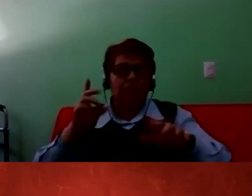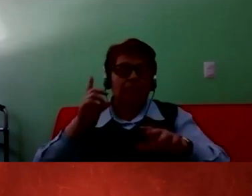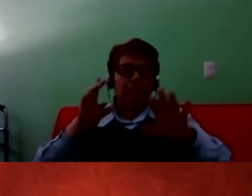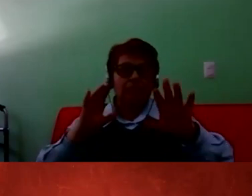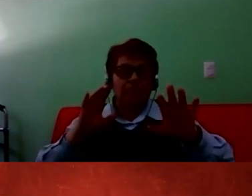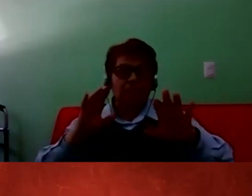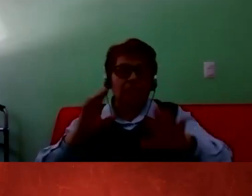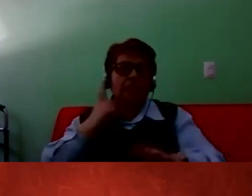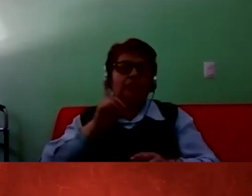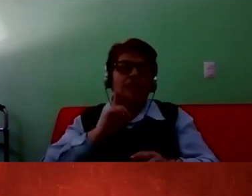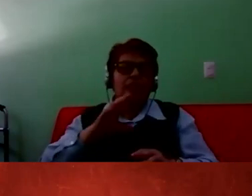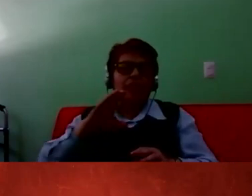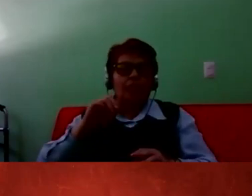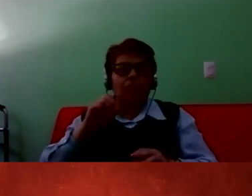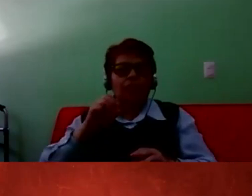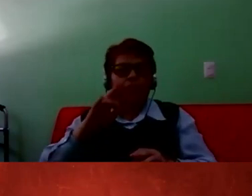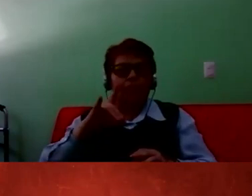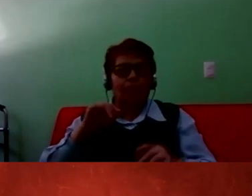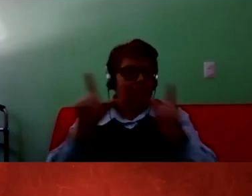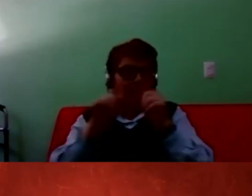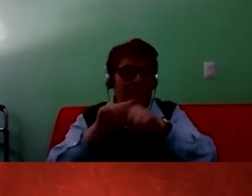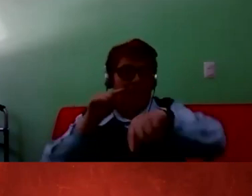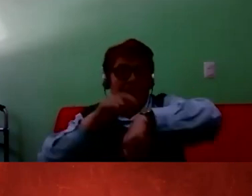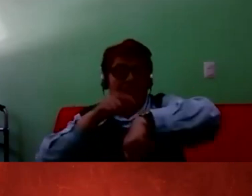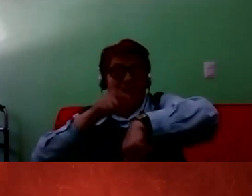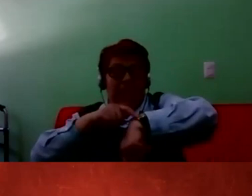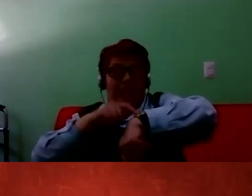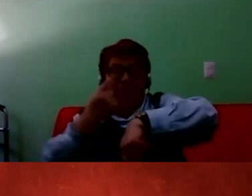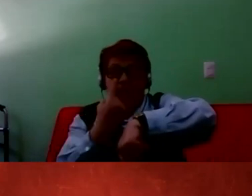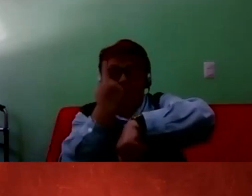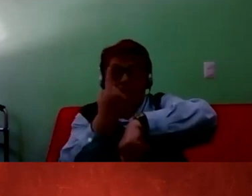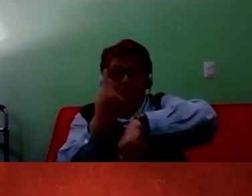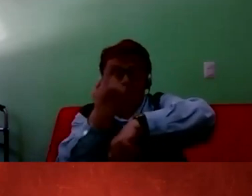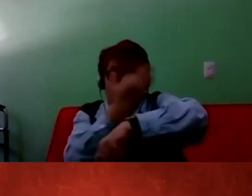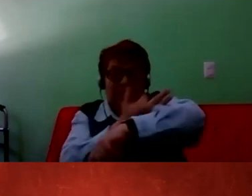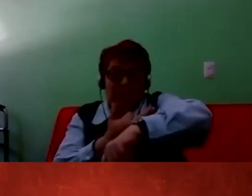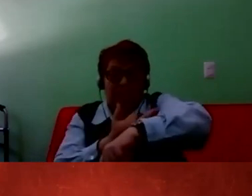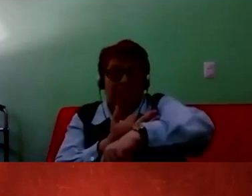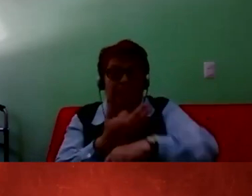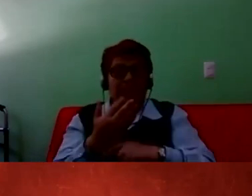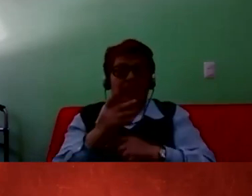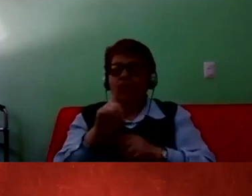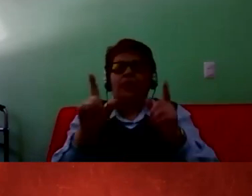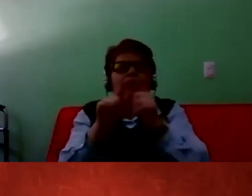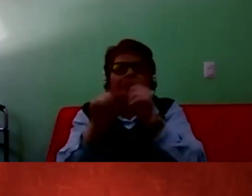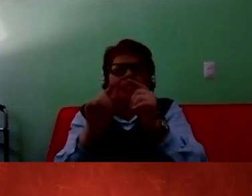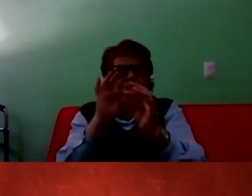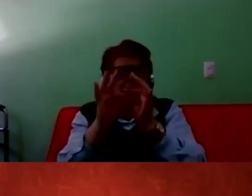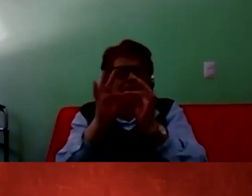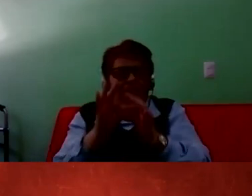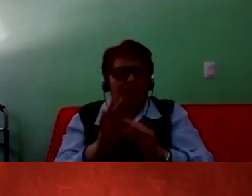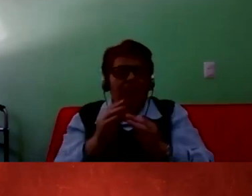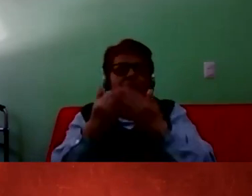Osorio. Brevemente, porque ya nos van a dar la una. Nada más comentar algunas precisiones que